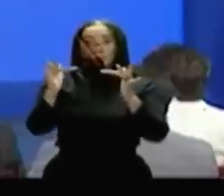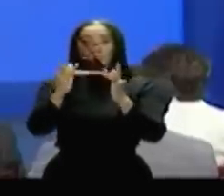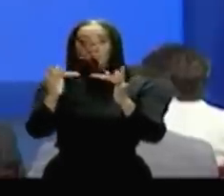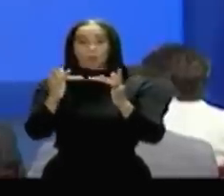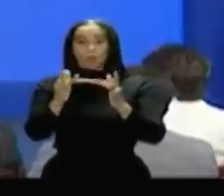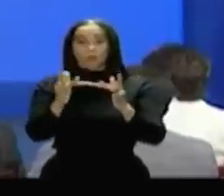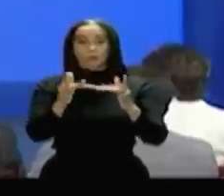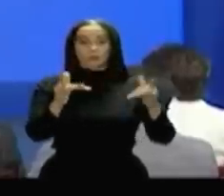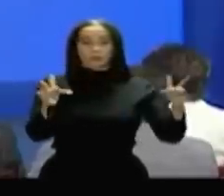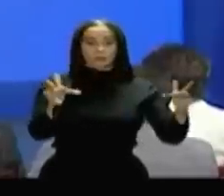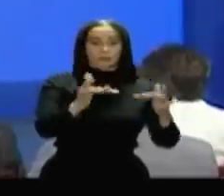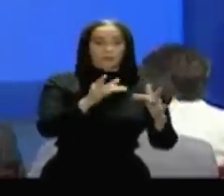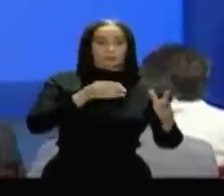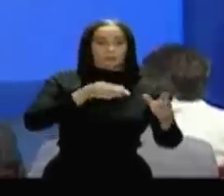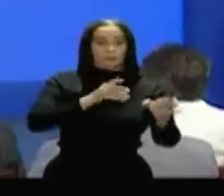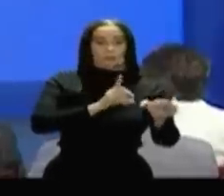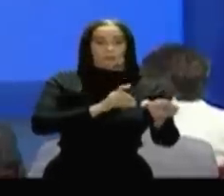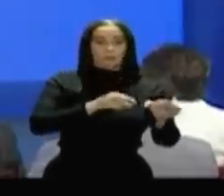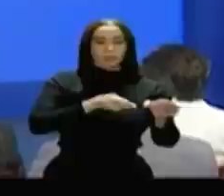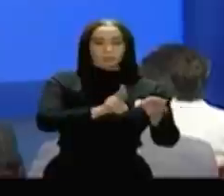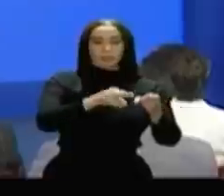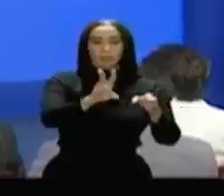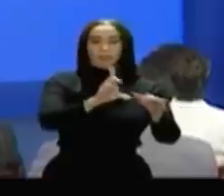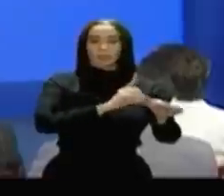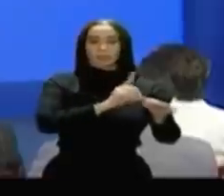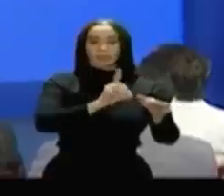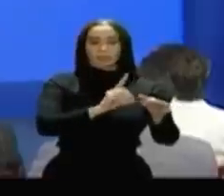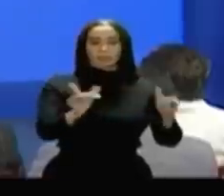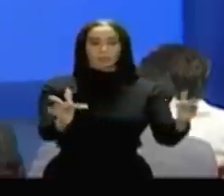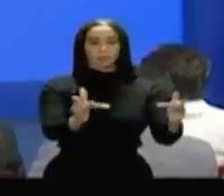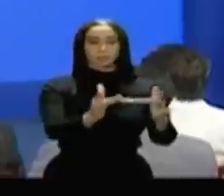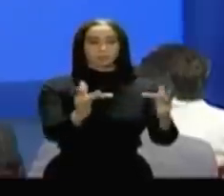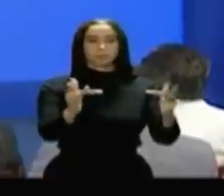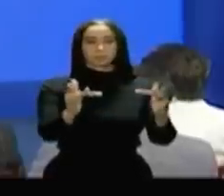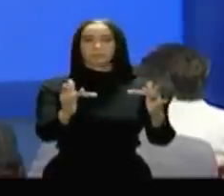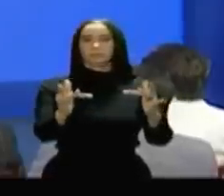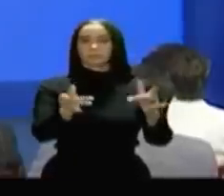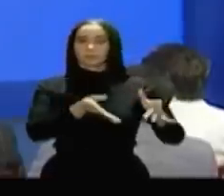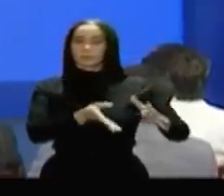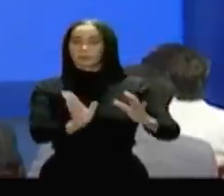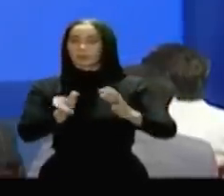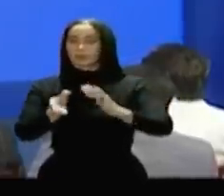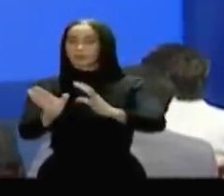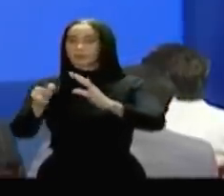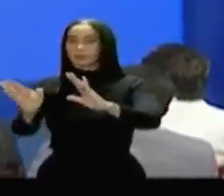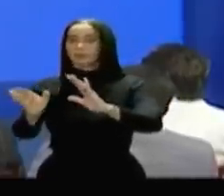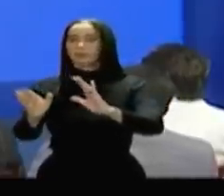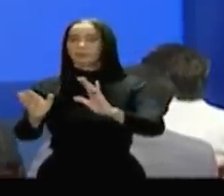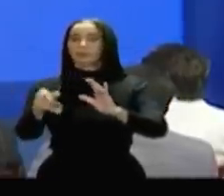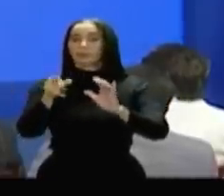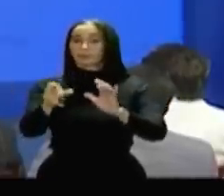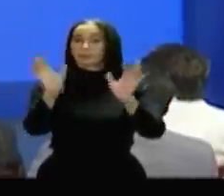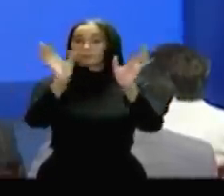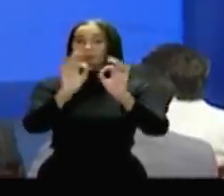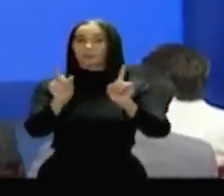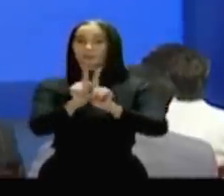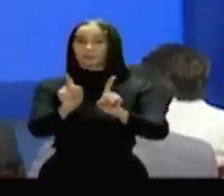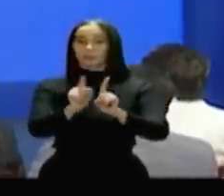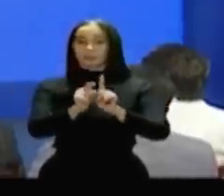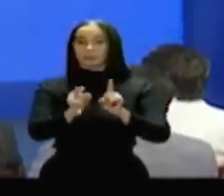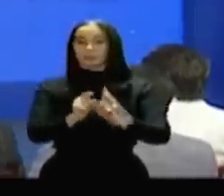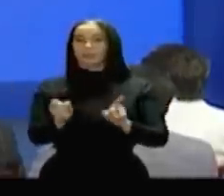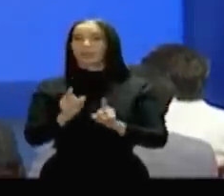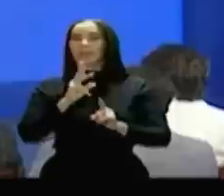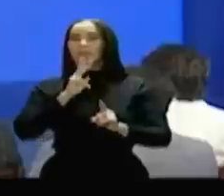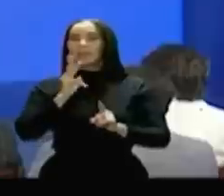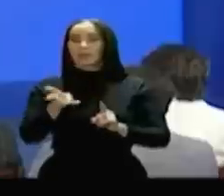2021, porque ha sido permanente, dice. Y yo estoy mirando una escena del río llena de plásticos,